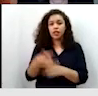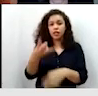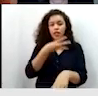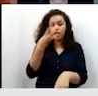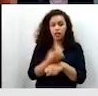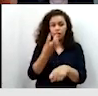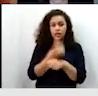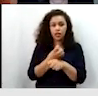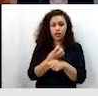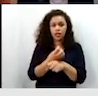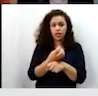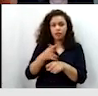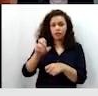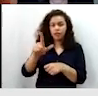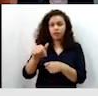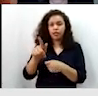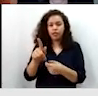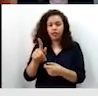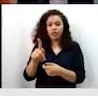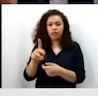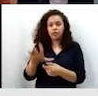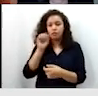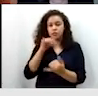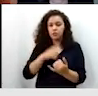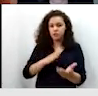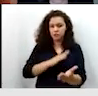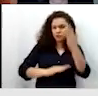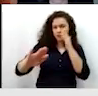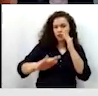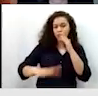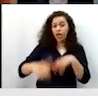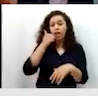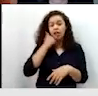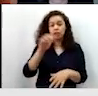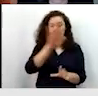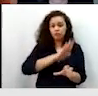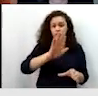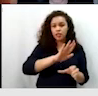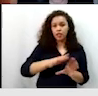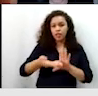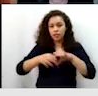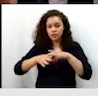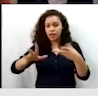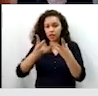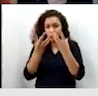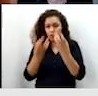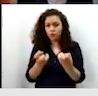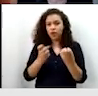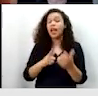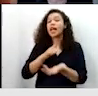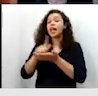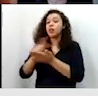sería estilo Karate Kid. Enjabono, enjuago y seco y desinfecto.